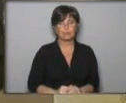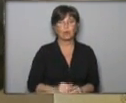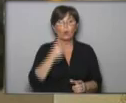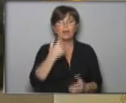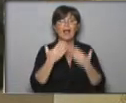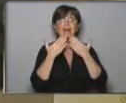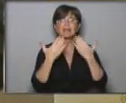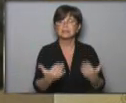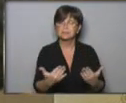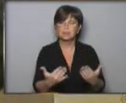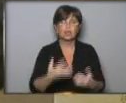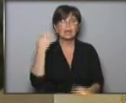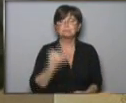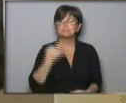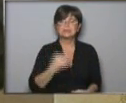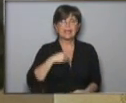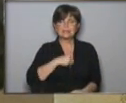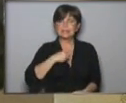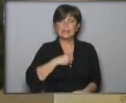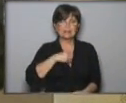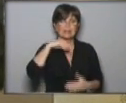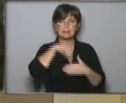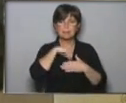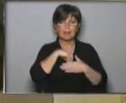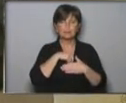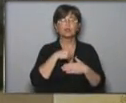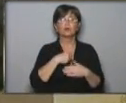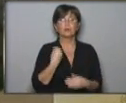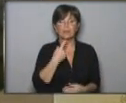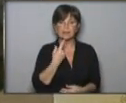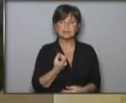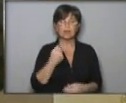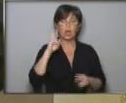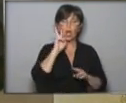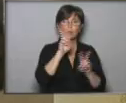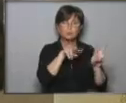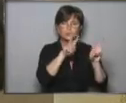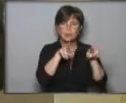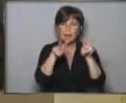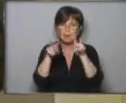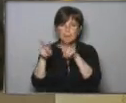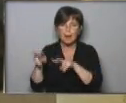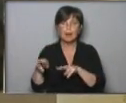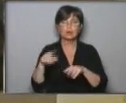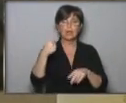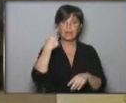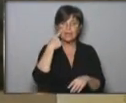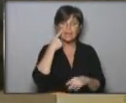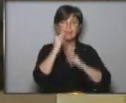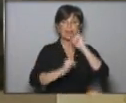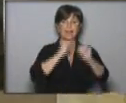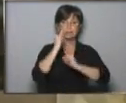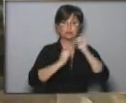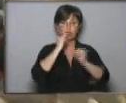Un agradecimiento muy sentido a los que supieron observar y presentar estos acontecimientos de la historia